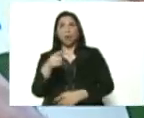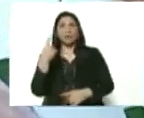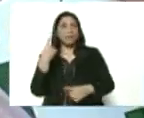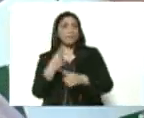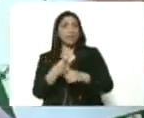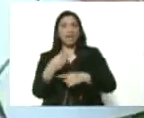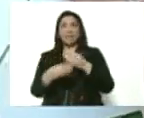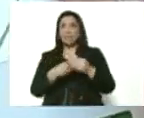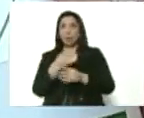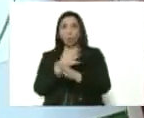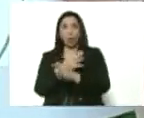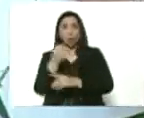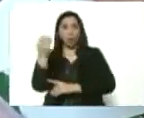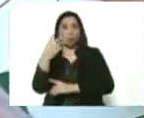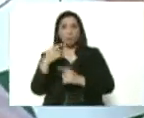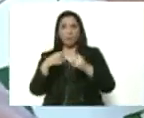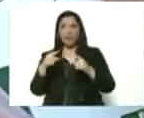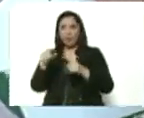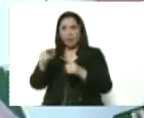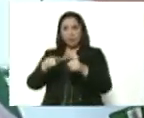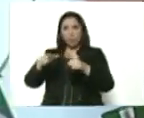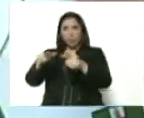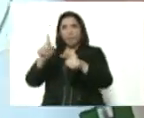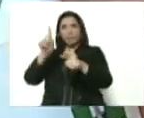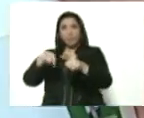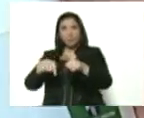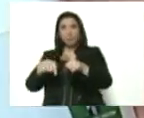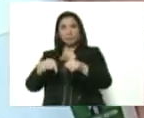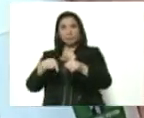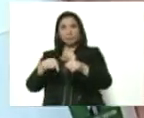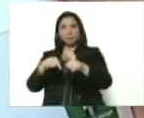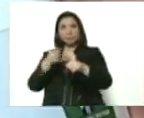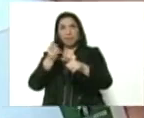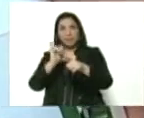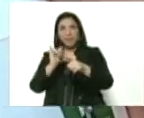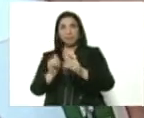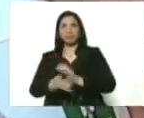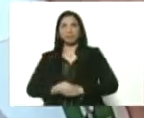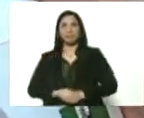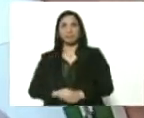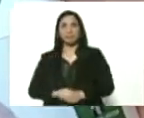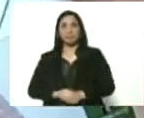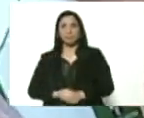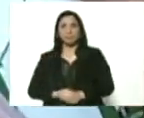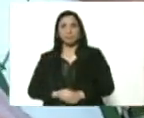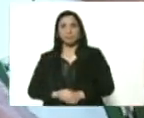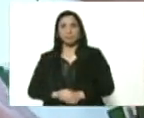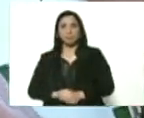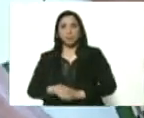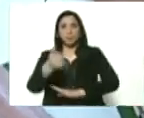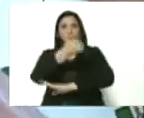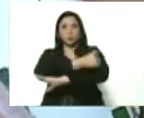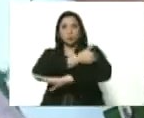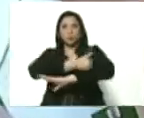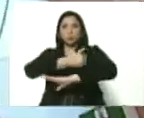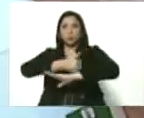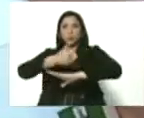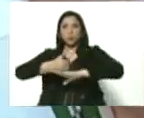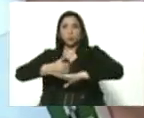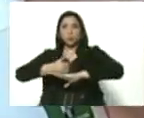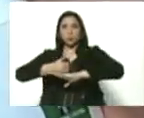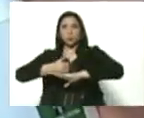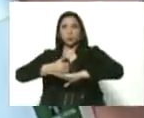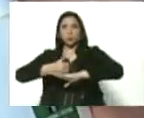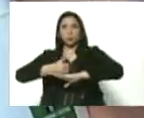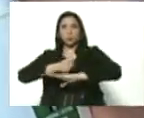hacer, pero en ese sitio también estaban los funcionarios de